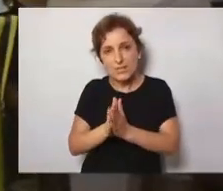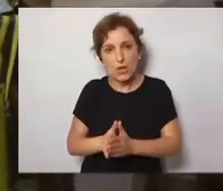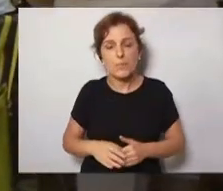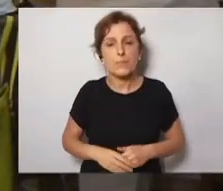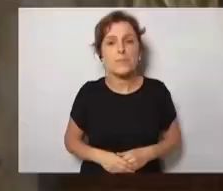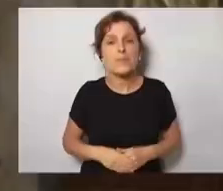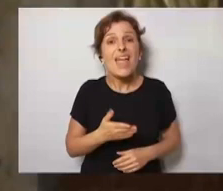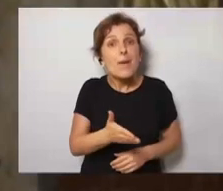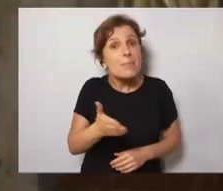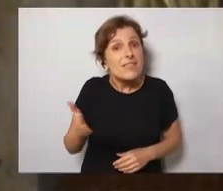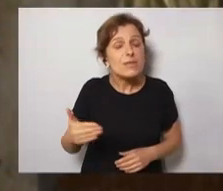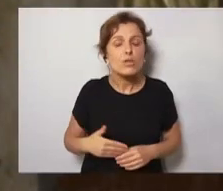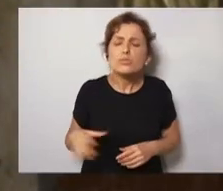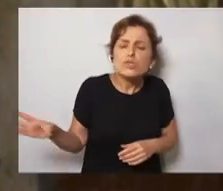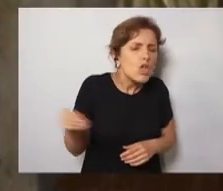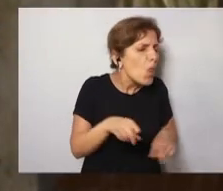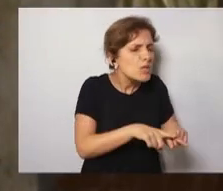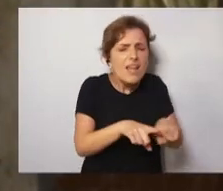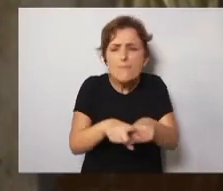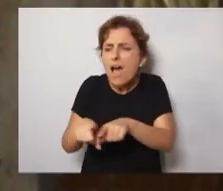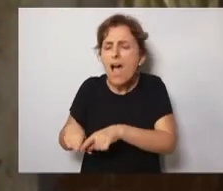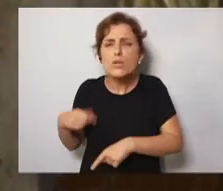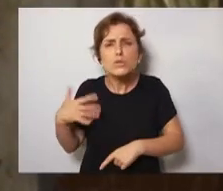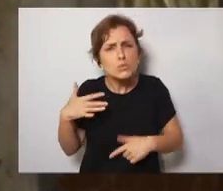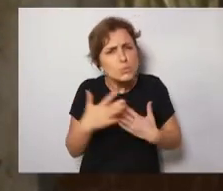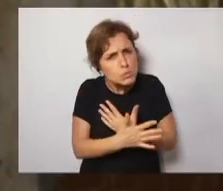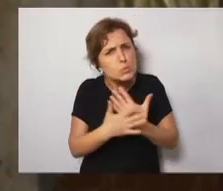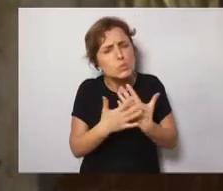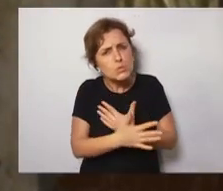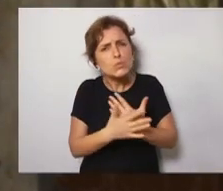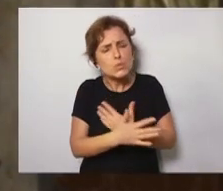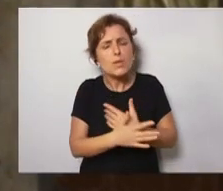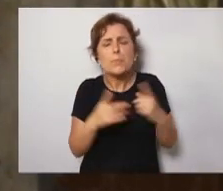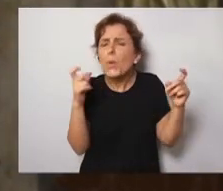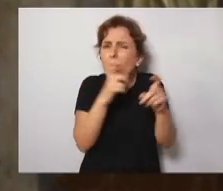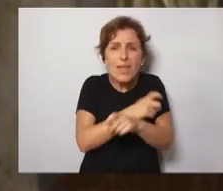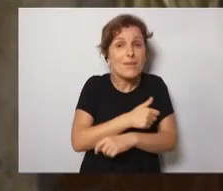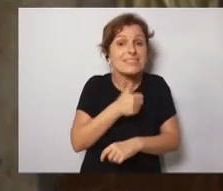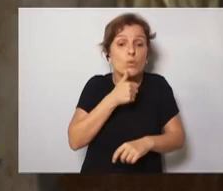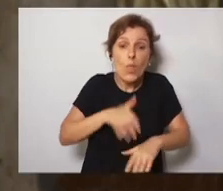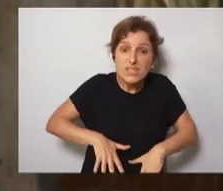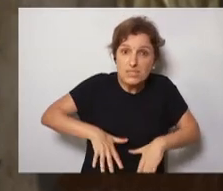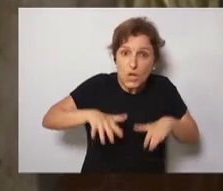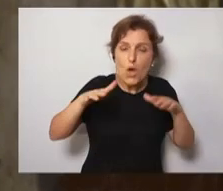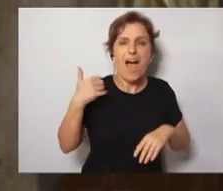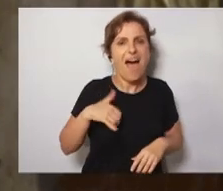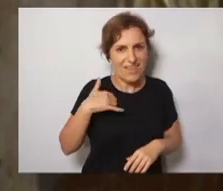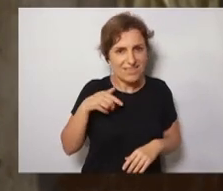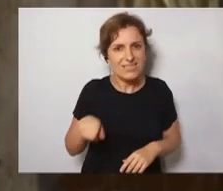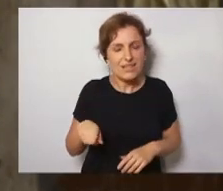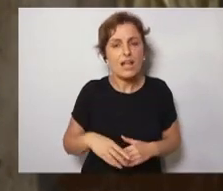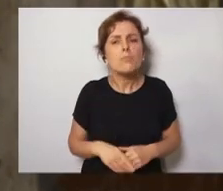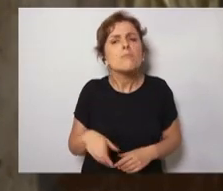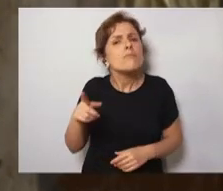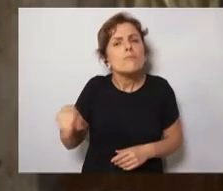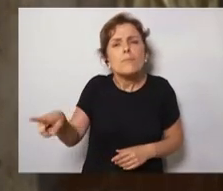por todos los hermanos que pasan por momentos muy difíciles a causa de las inundaciones en nuestro país para que